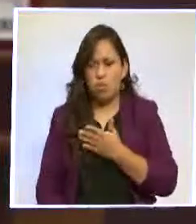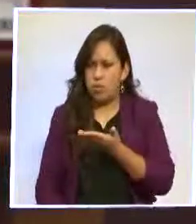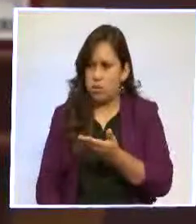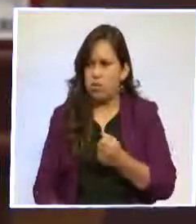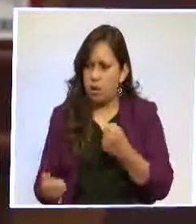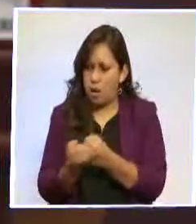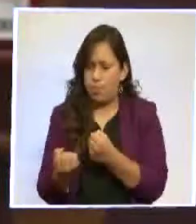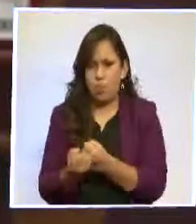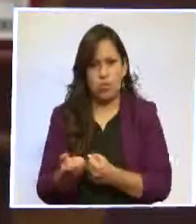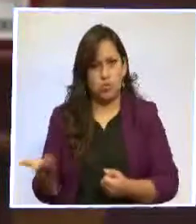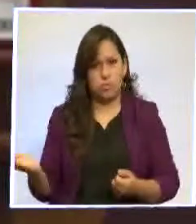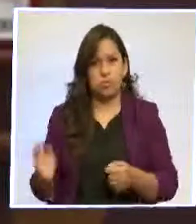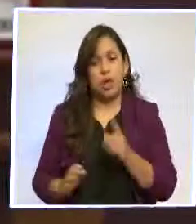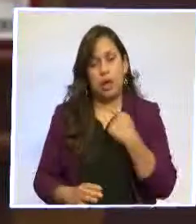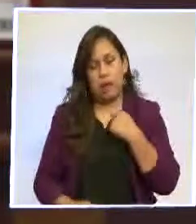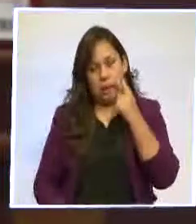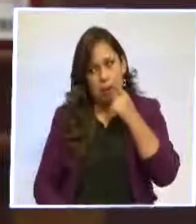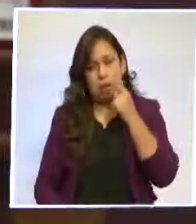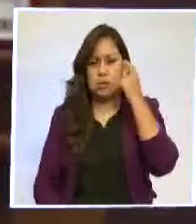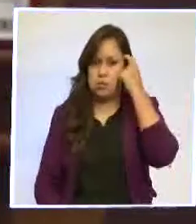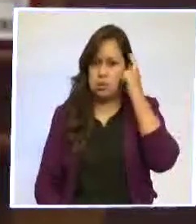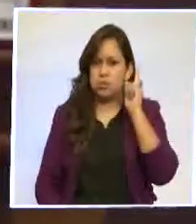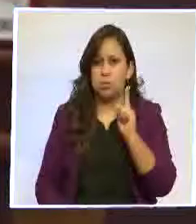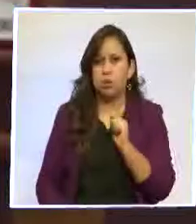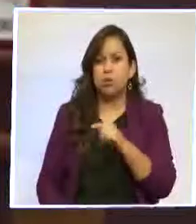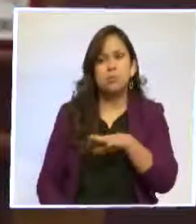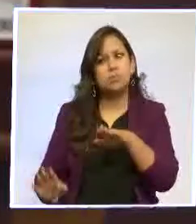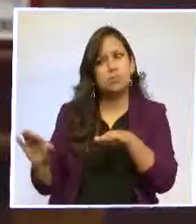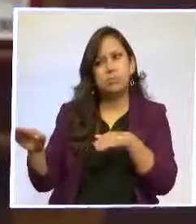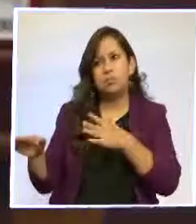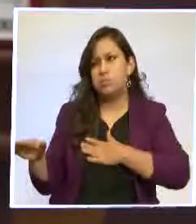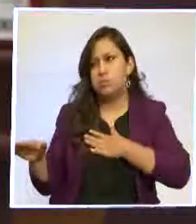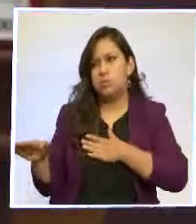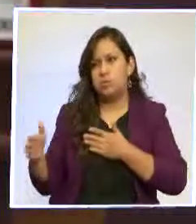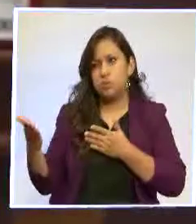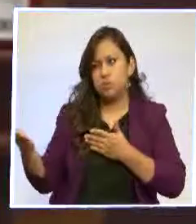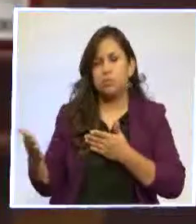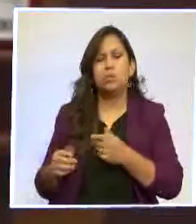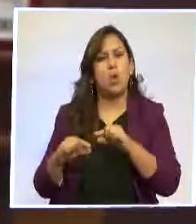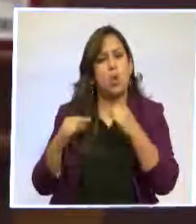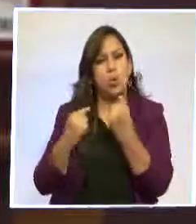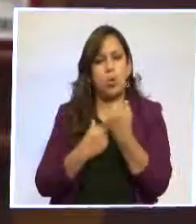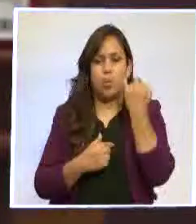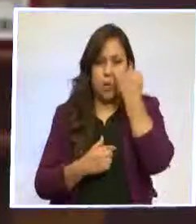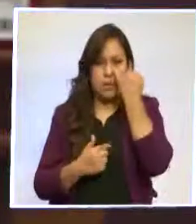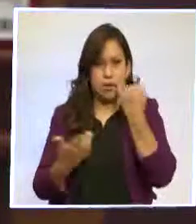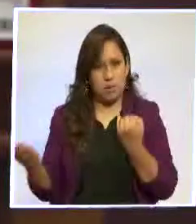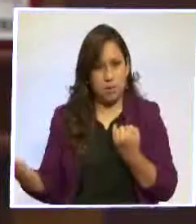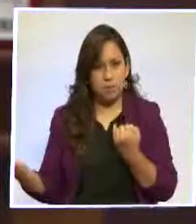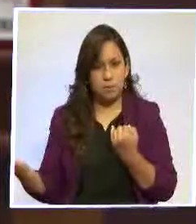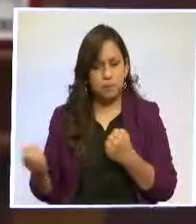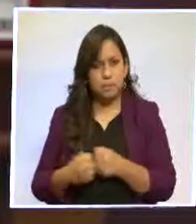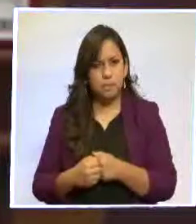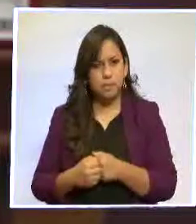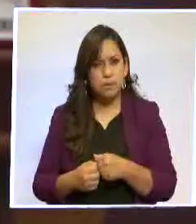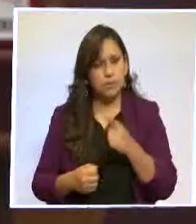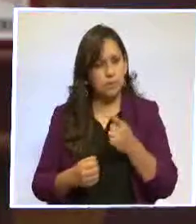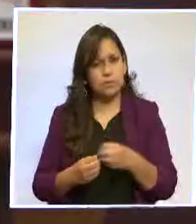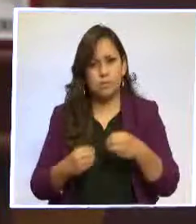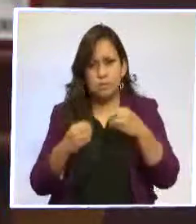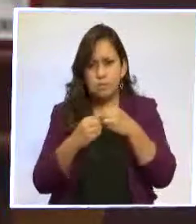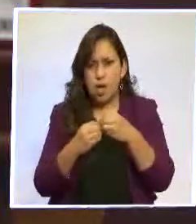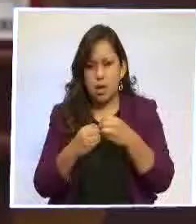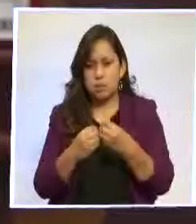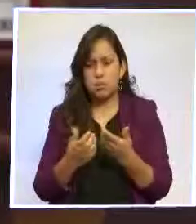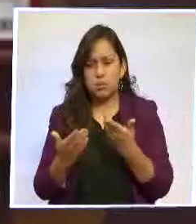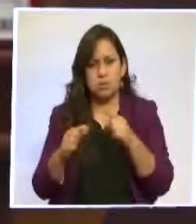a sus orígenes. En ese sentido, yo veo una llamada de atención absolutamente fuerte que debe ser escuchada. Pero más allá del movimiento Pachacuti, yo